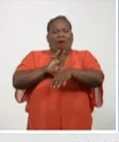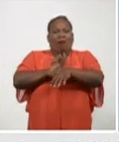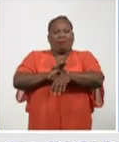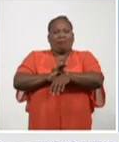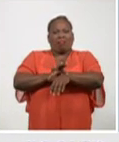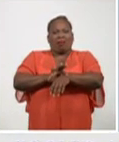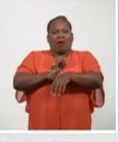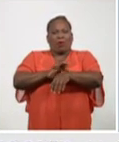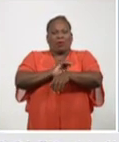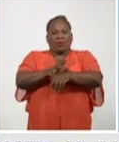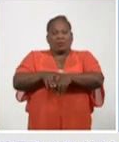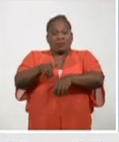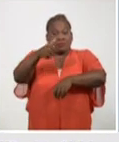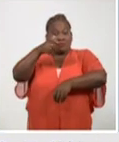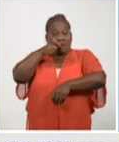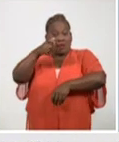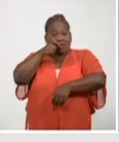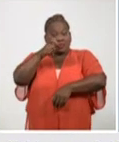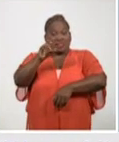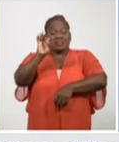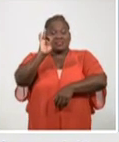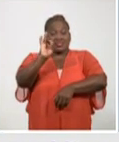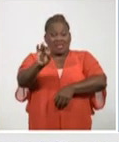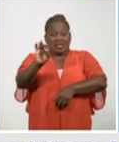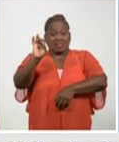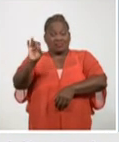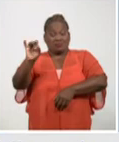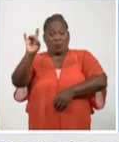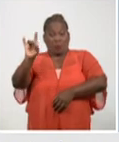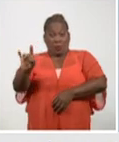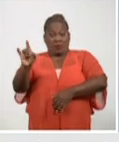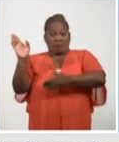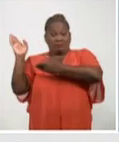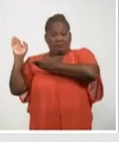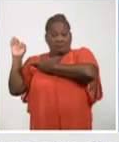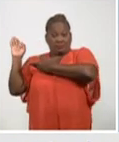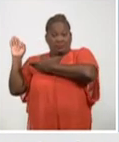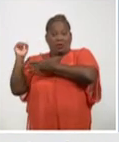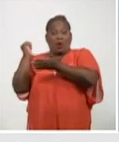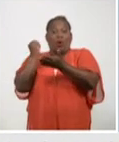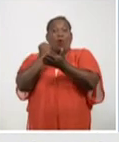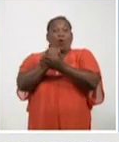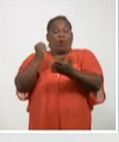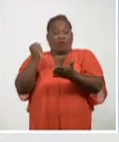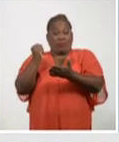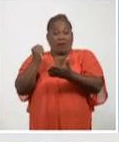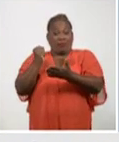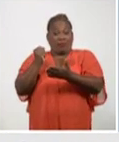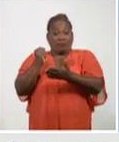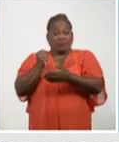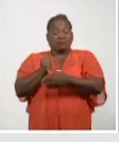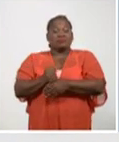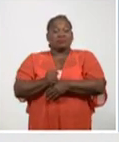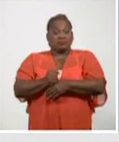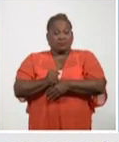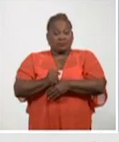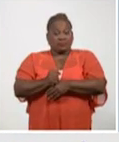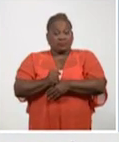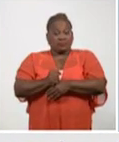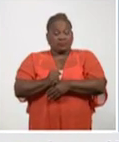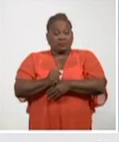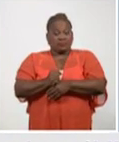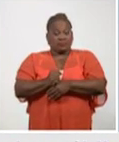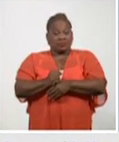vigilancia 779 y confirmados activos, casos